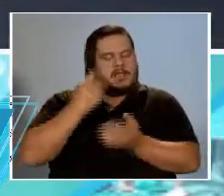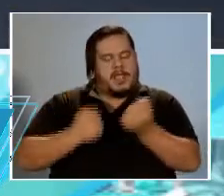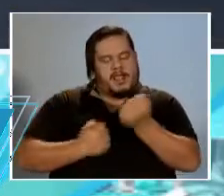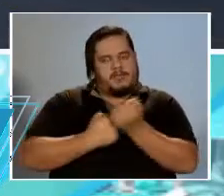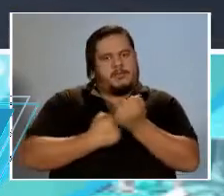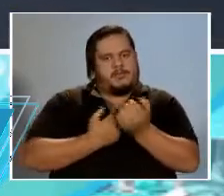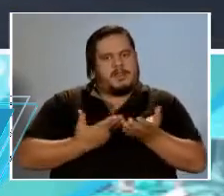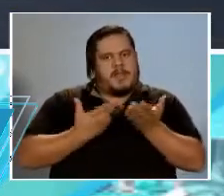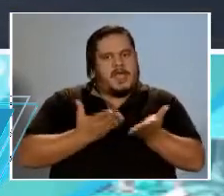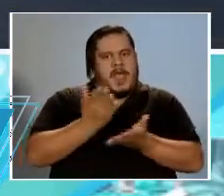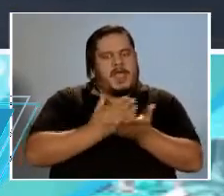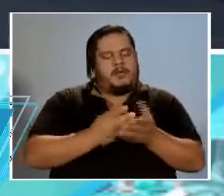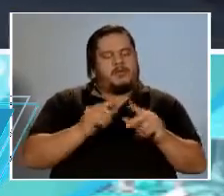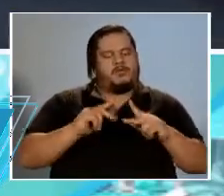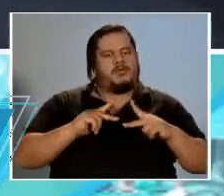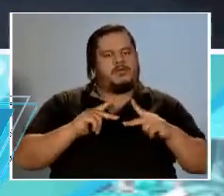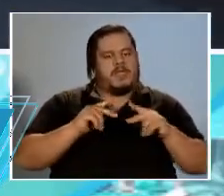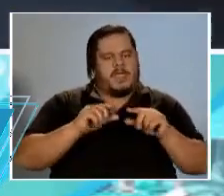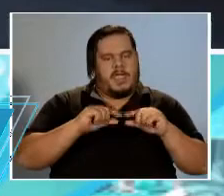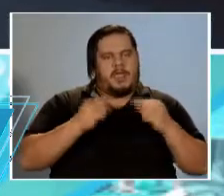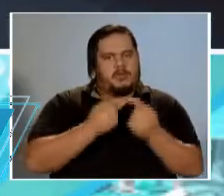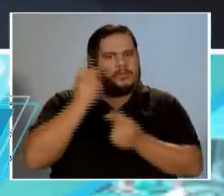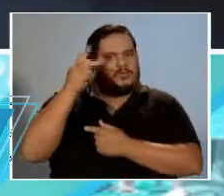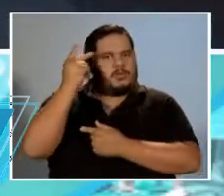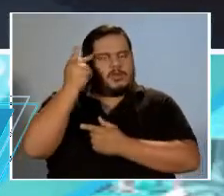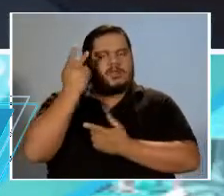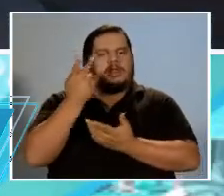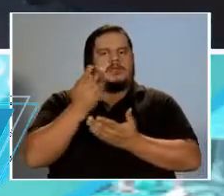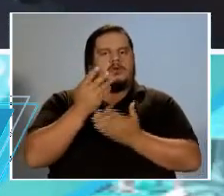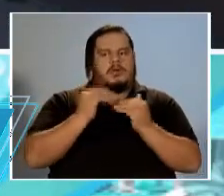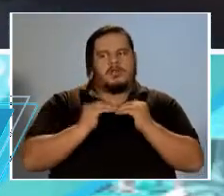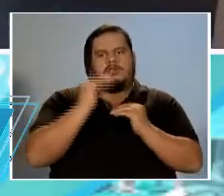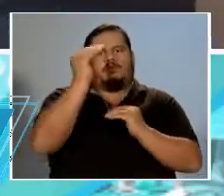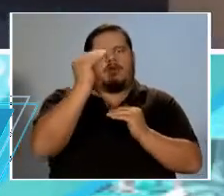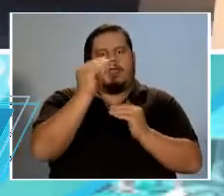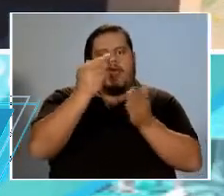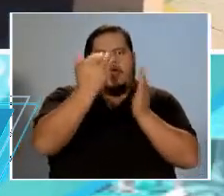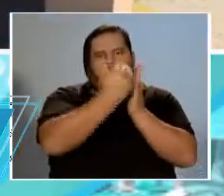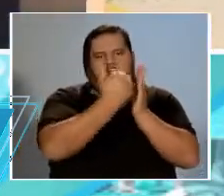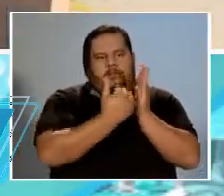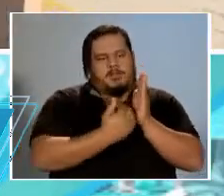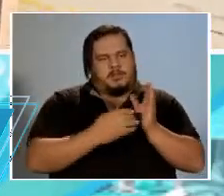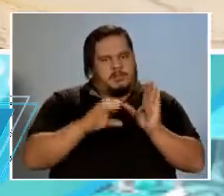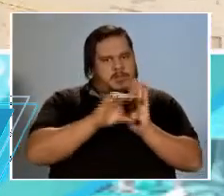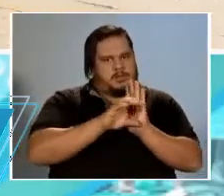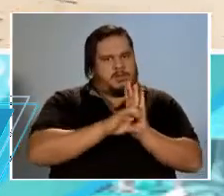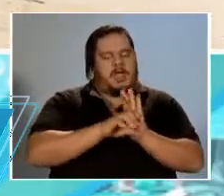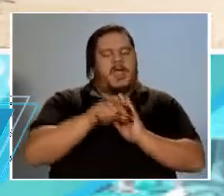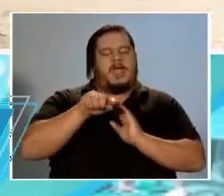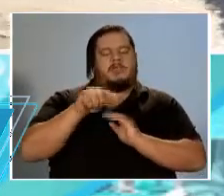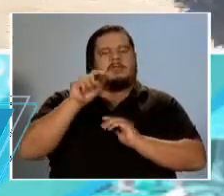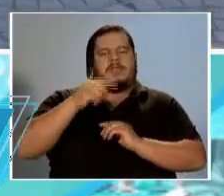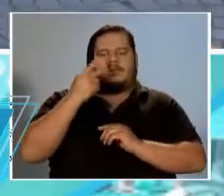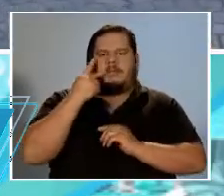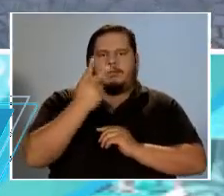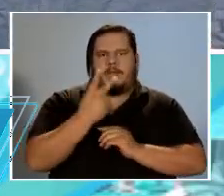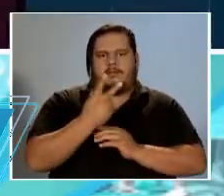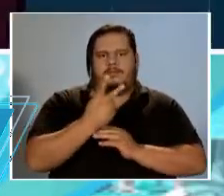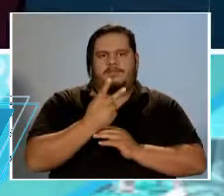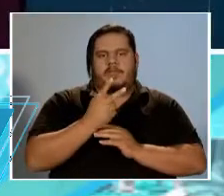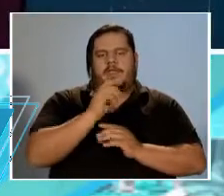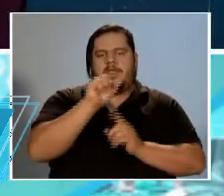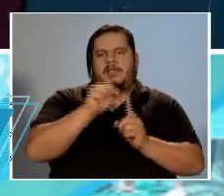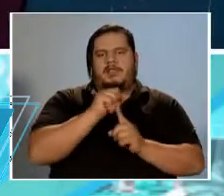a ciertas agrupaciones políticas que superan ciertos requisitos de la Constitución, se puedan o no disminuir. Habrá que verlo en el caso de que